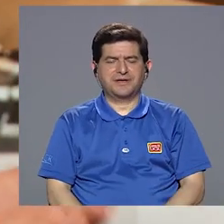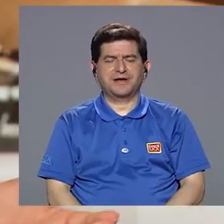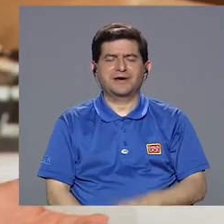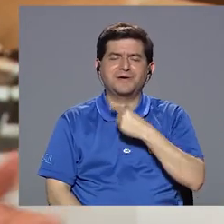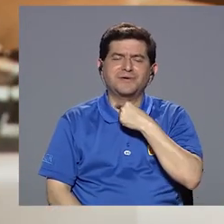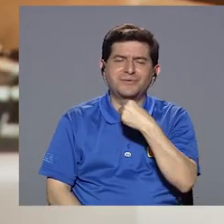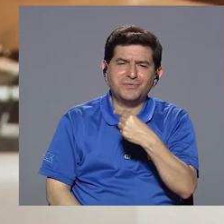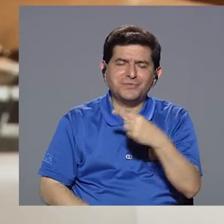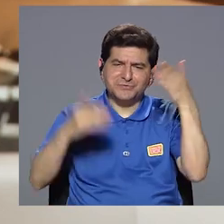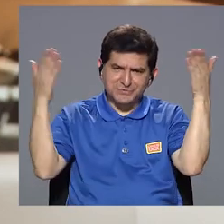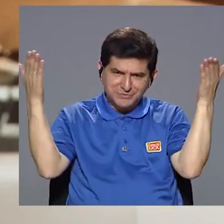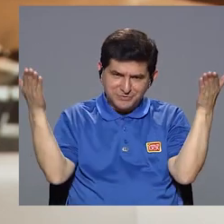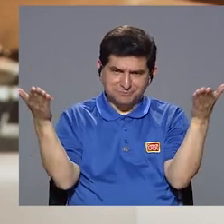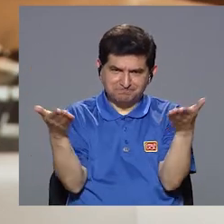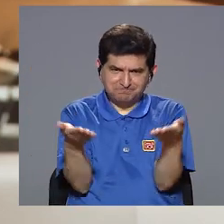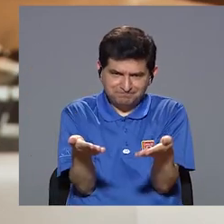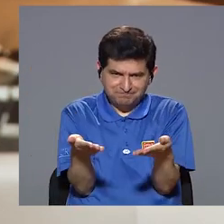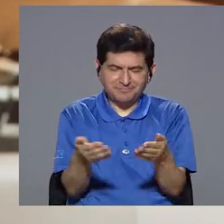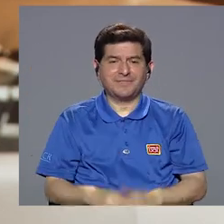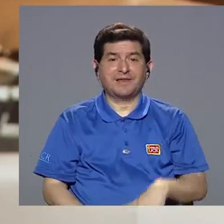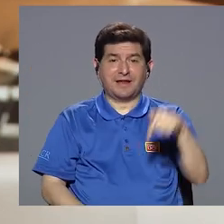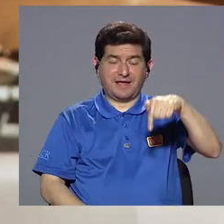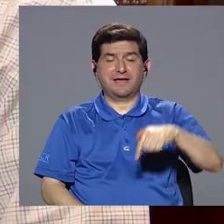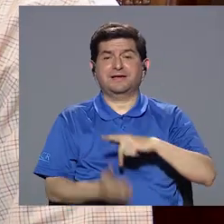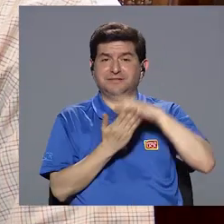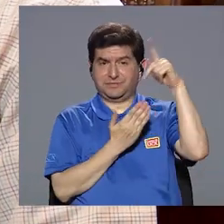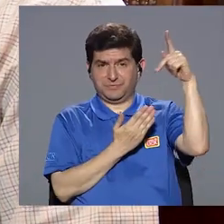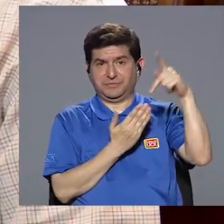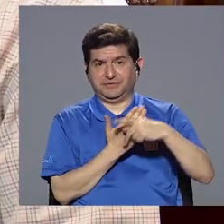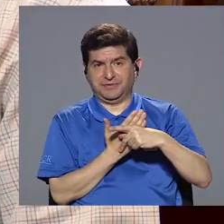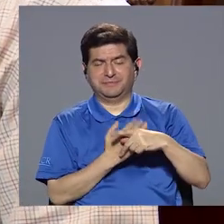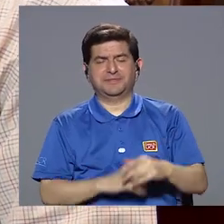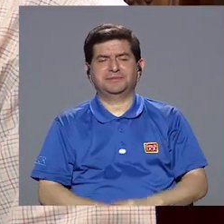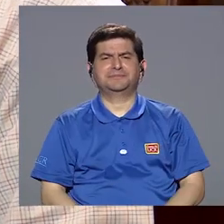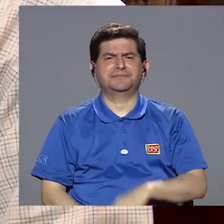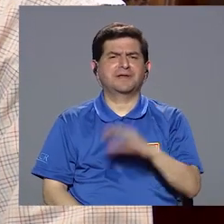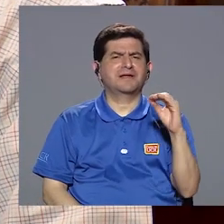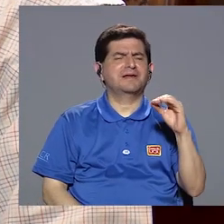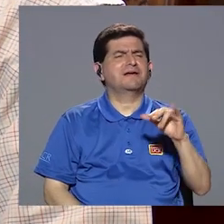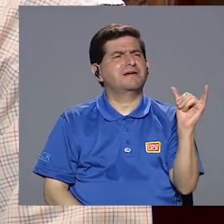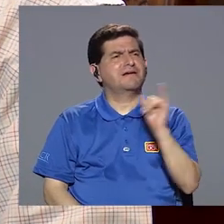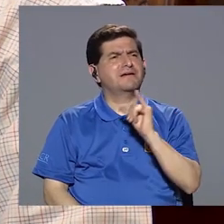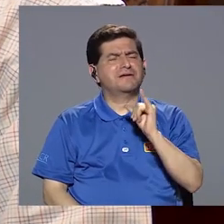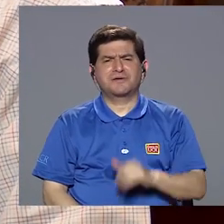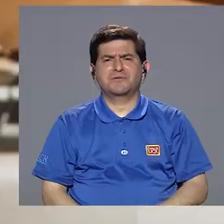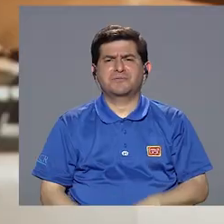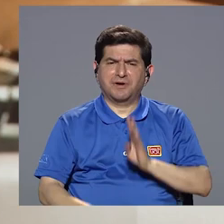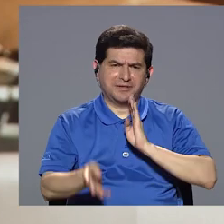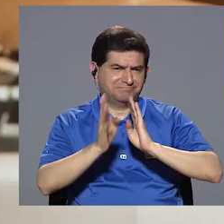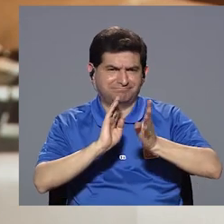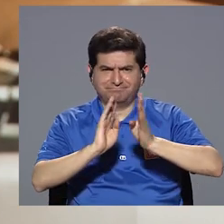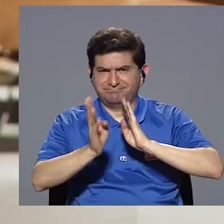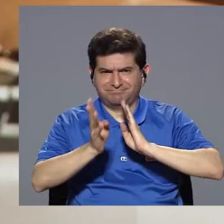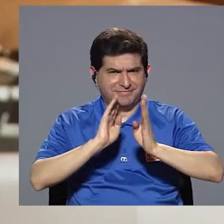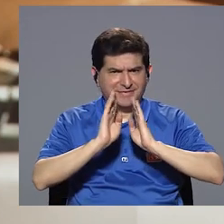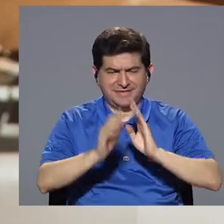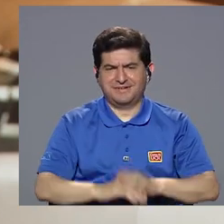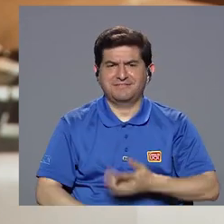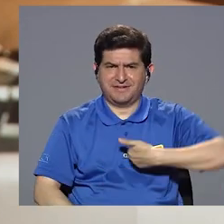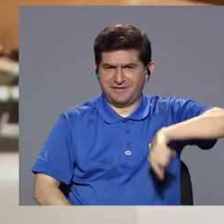marías un gran placer darte la bienvenida a este espacio y poder tener esta